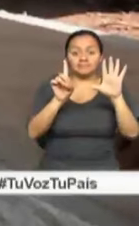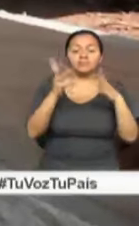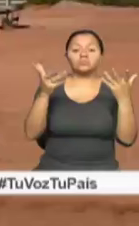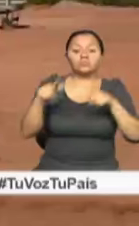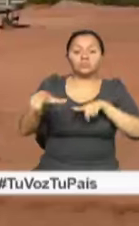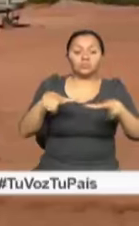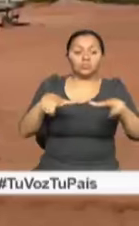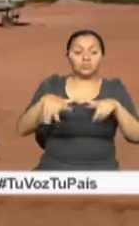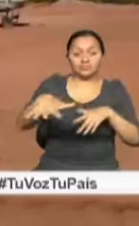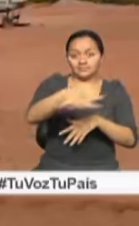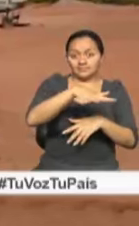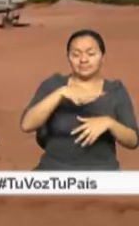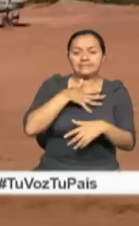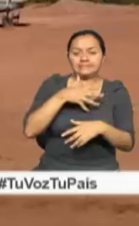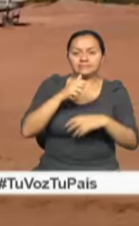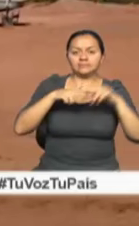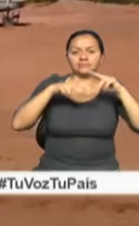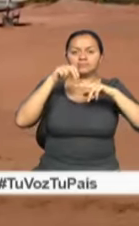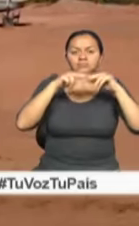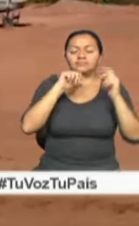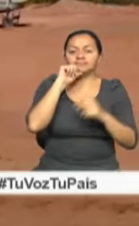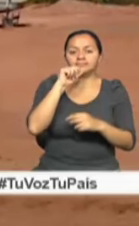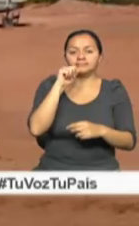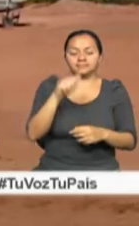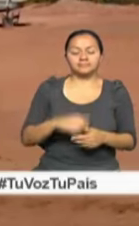concentración están todavía en construcción.